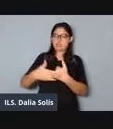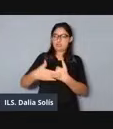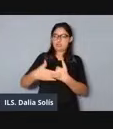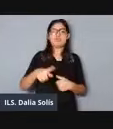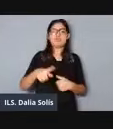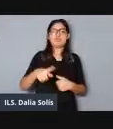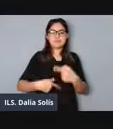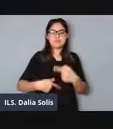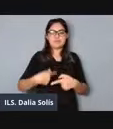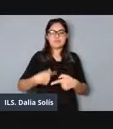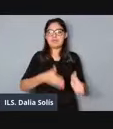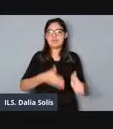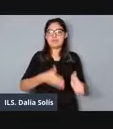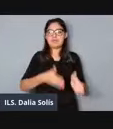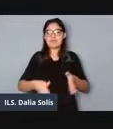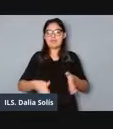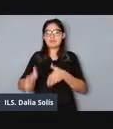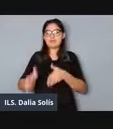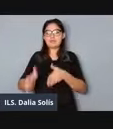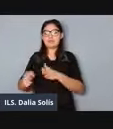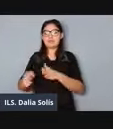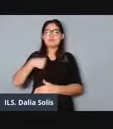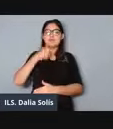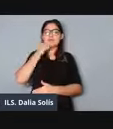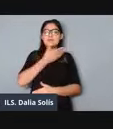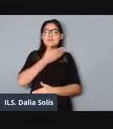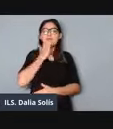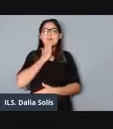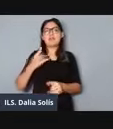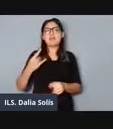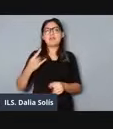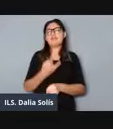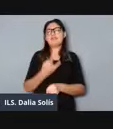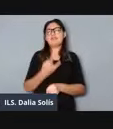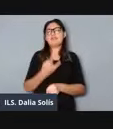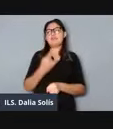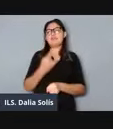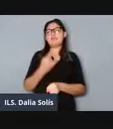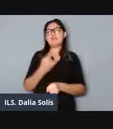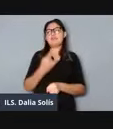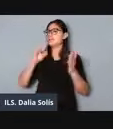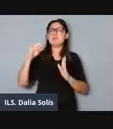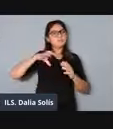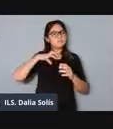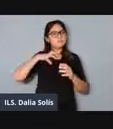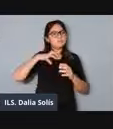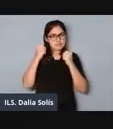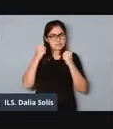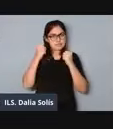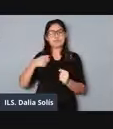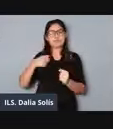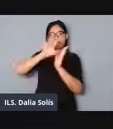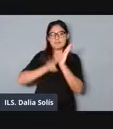porque ya dije que voy a enviar mi currículum a 3, 4, 5 lugares y no lo envío, o porque ya dije que voy a